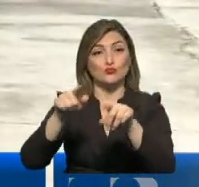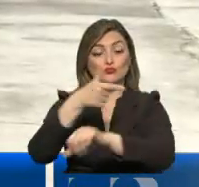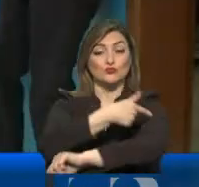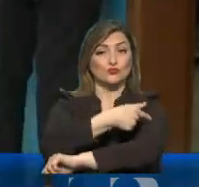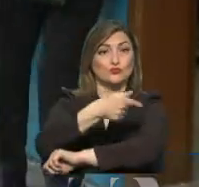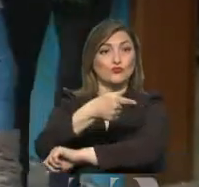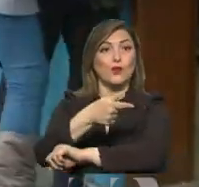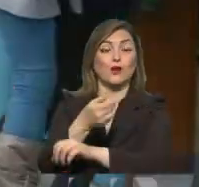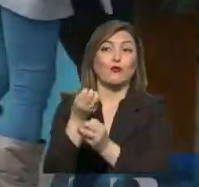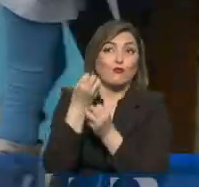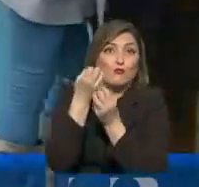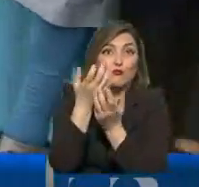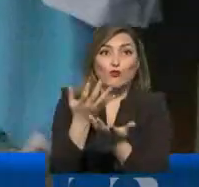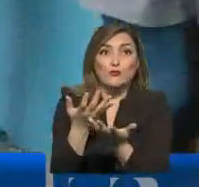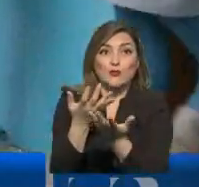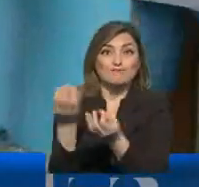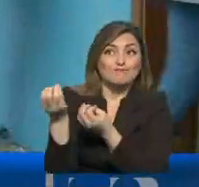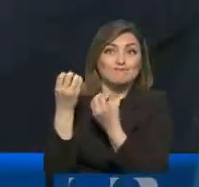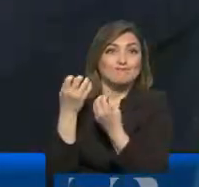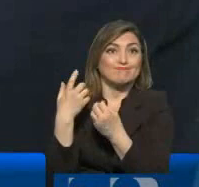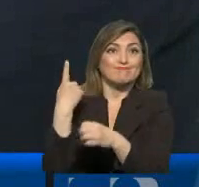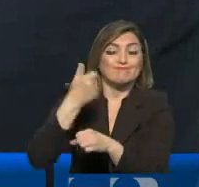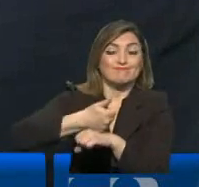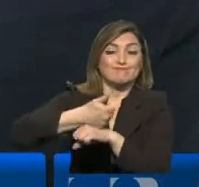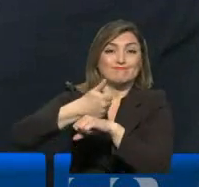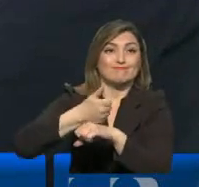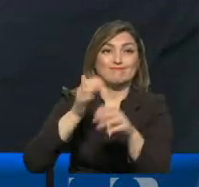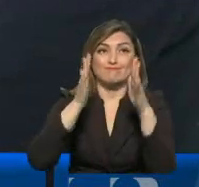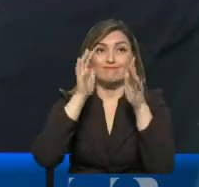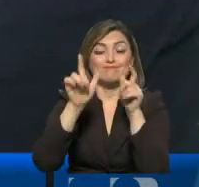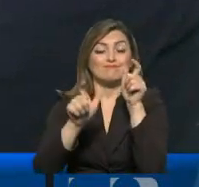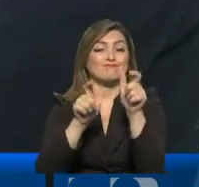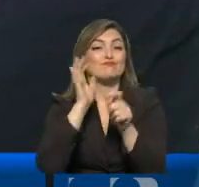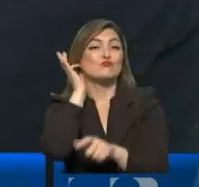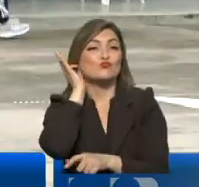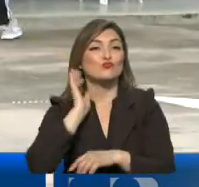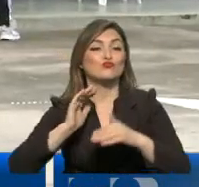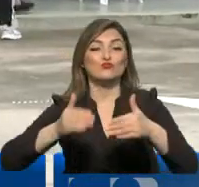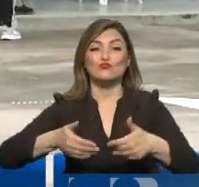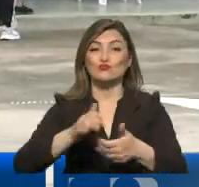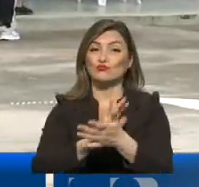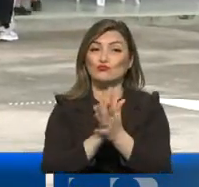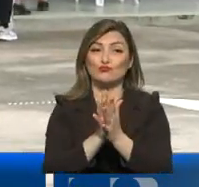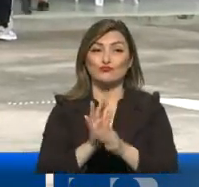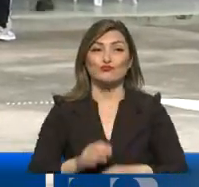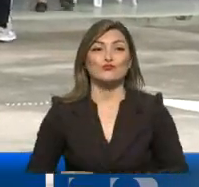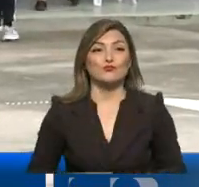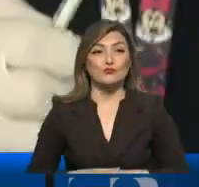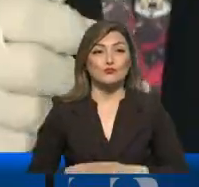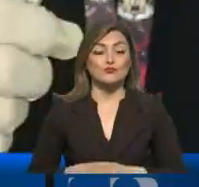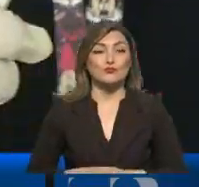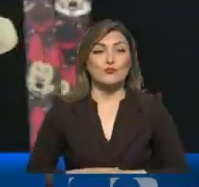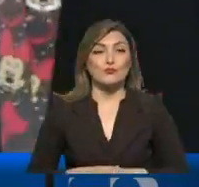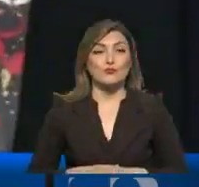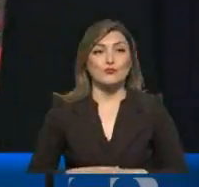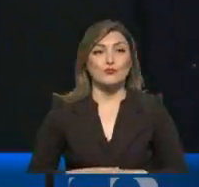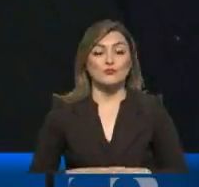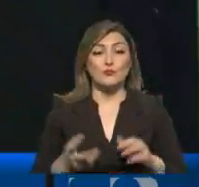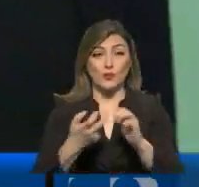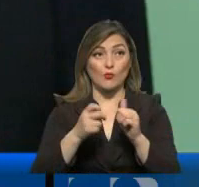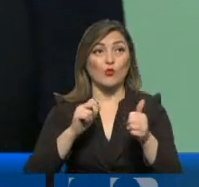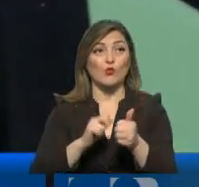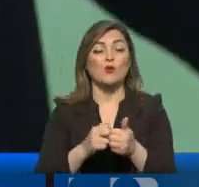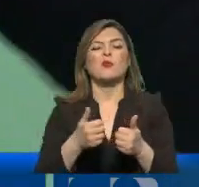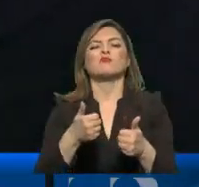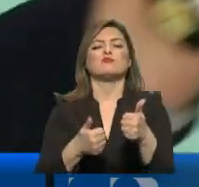vacunatorios señalaron no tener esa información y no atendieron a las mujeres en estado de gestación que acudieron a ellos. Otro problema que aún